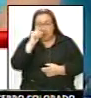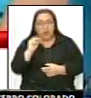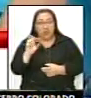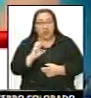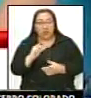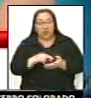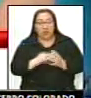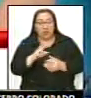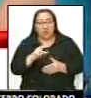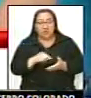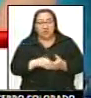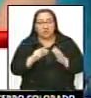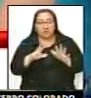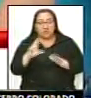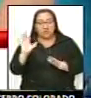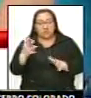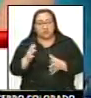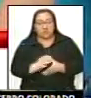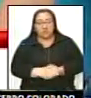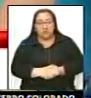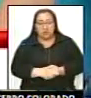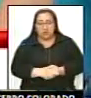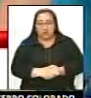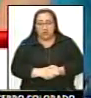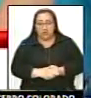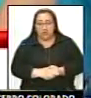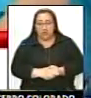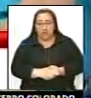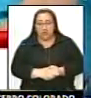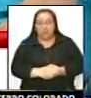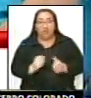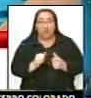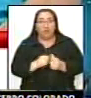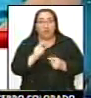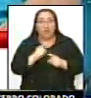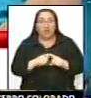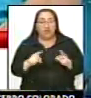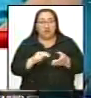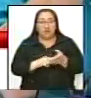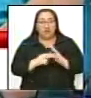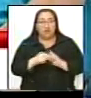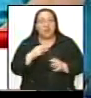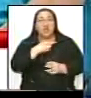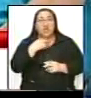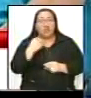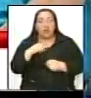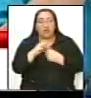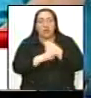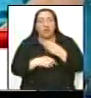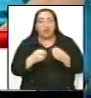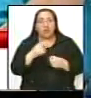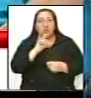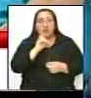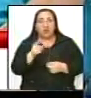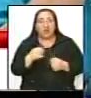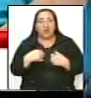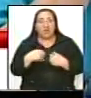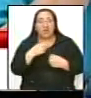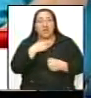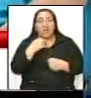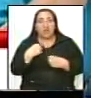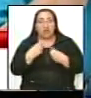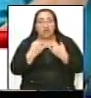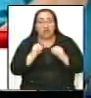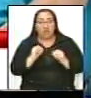está como en 3.8 más o menos. Ese spread, esa diferencia, es precisamente el riesgo país, porque Estados Unidos tiene un riesgo de